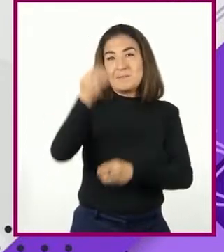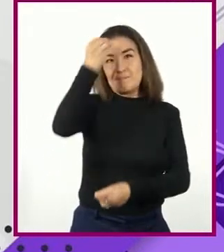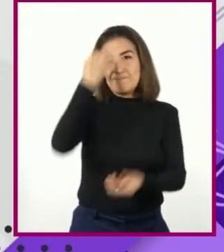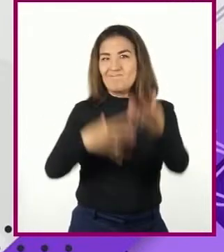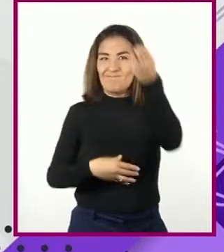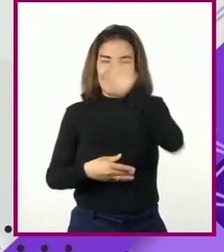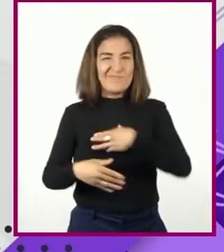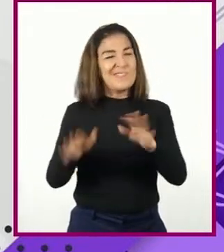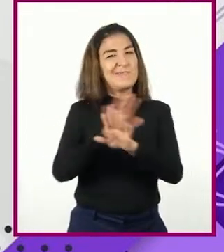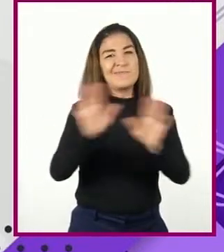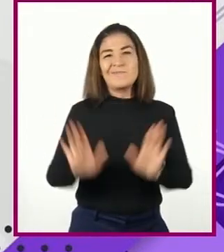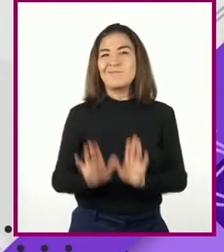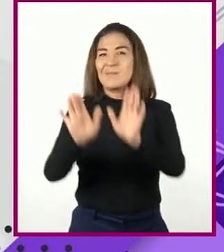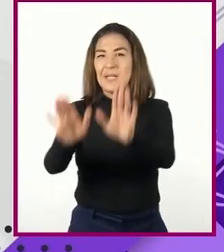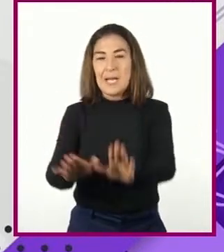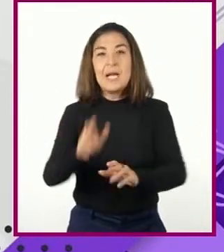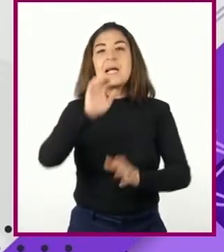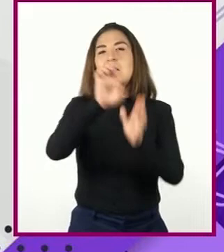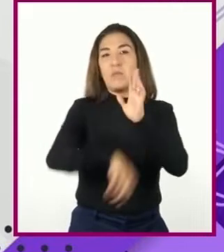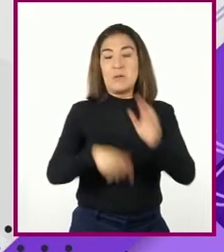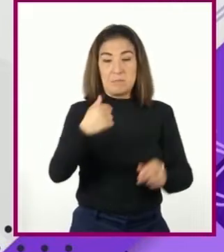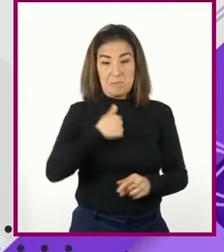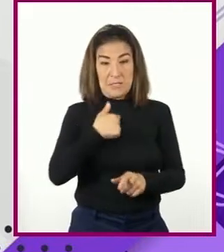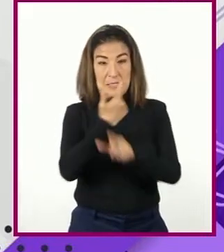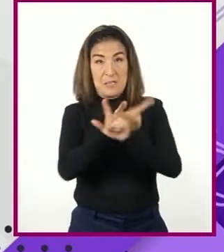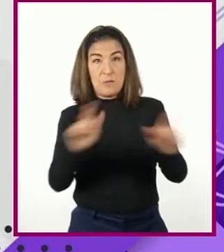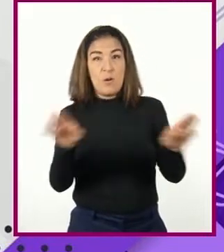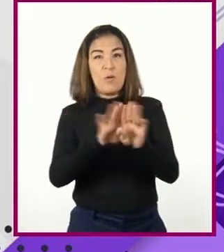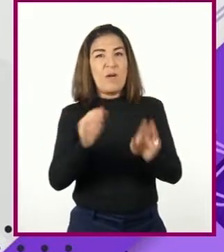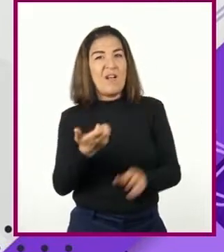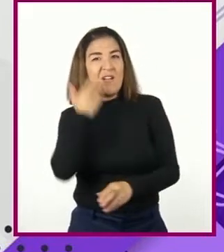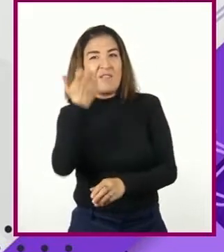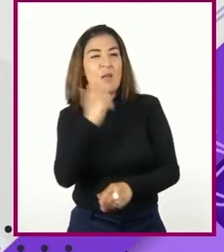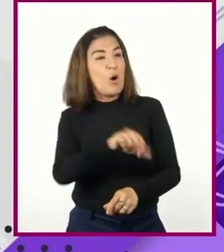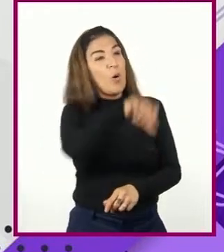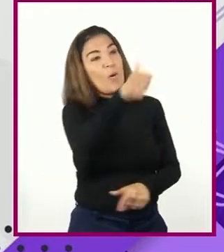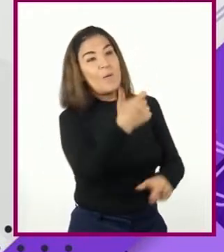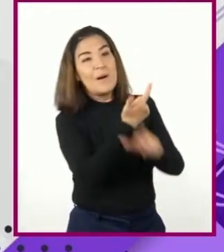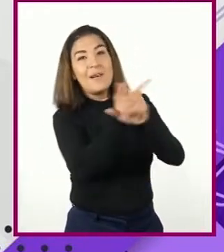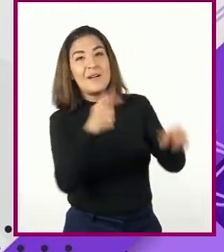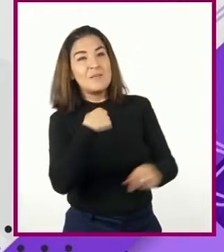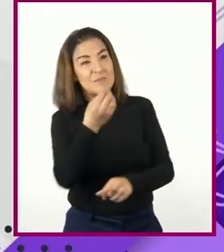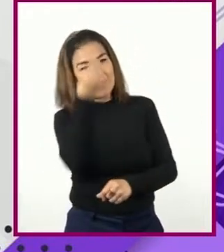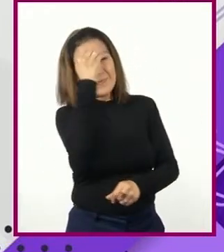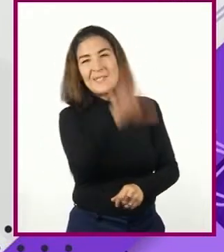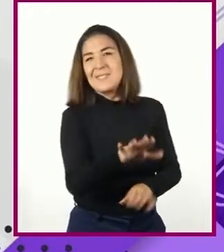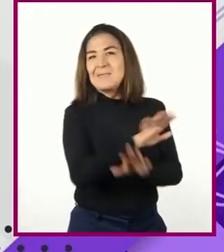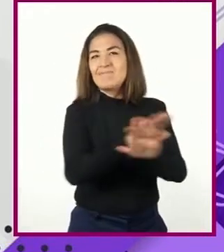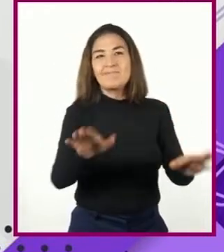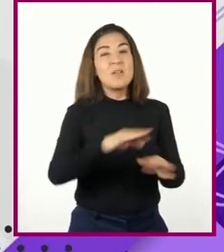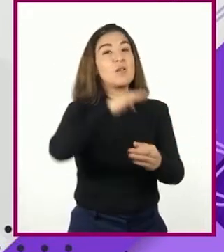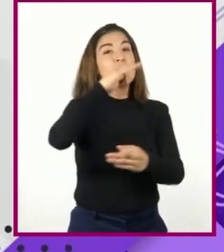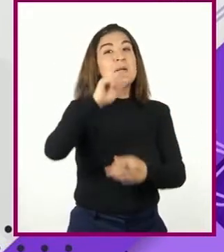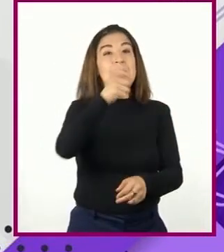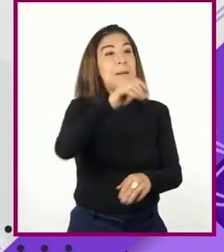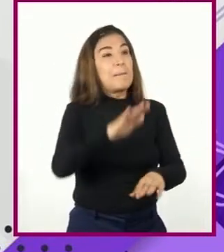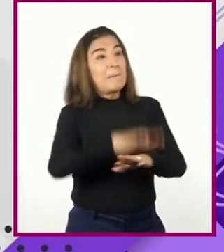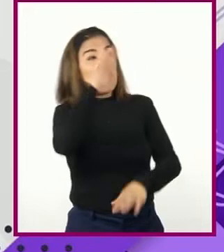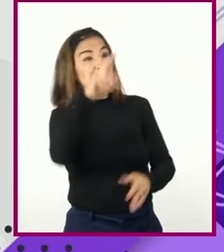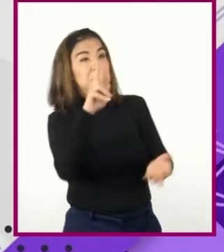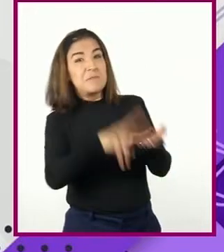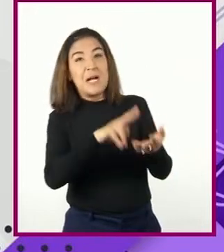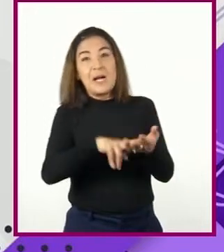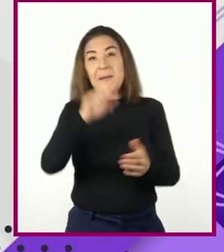ella. Por ejemplo, mi libertad no puede estar por encima de la libertad de las y los demás, porque nadie vale más que